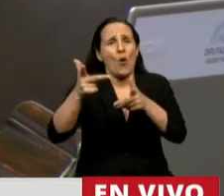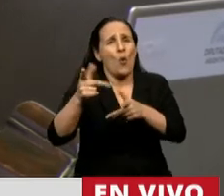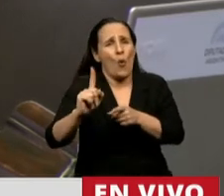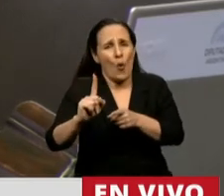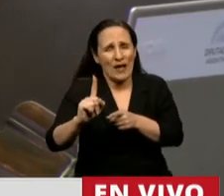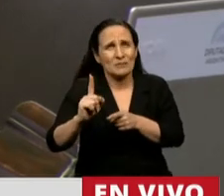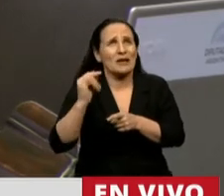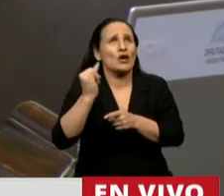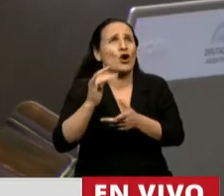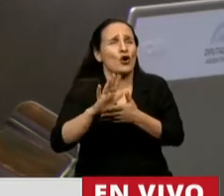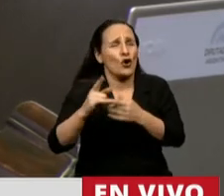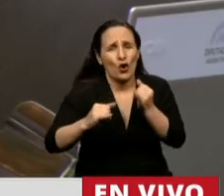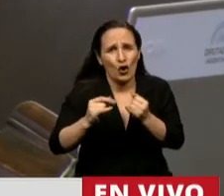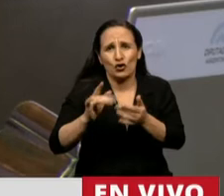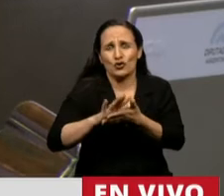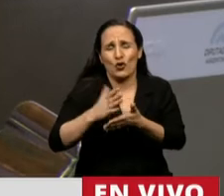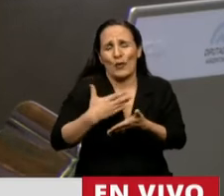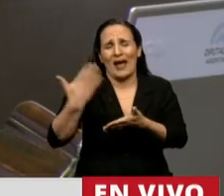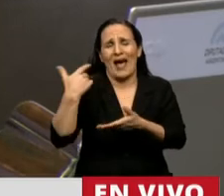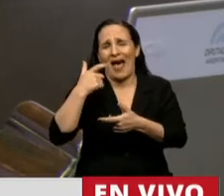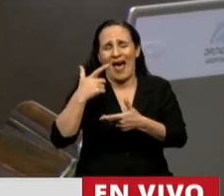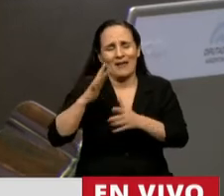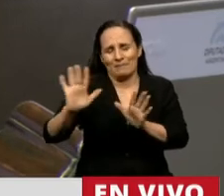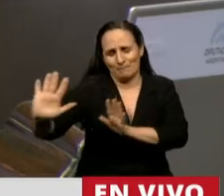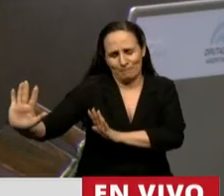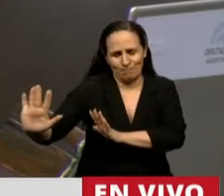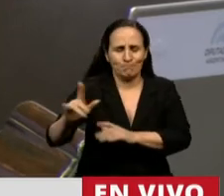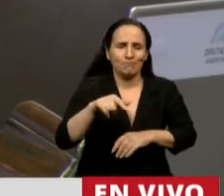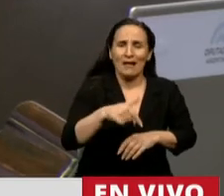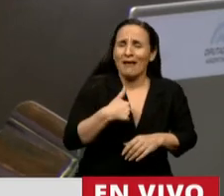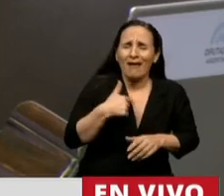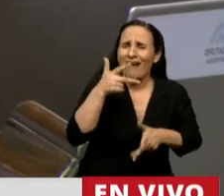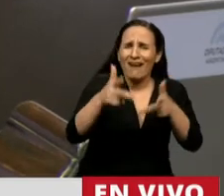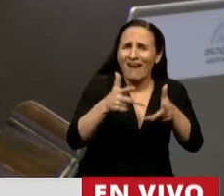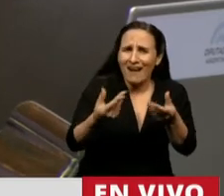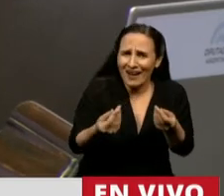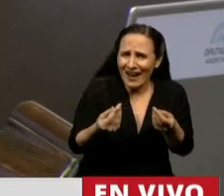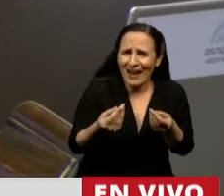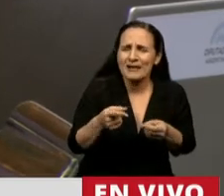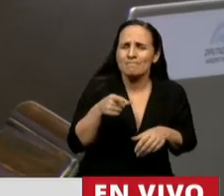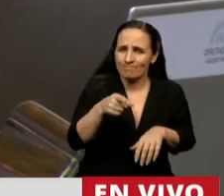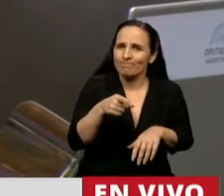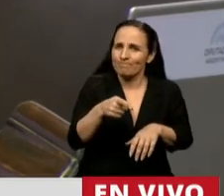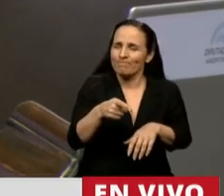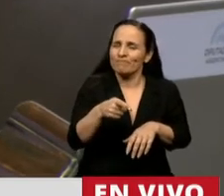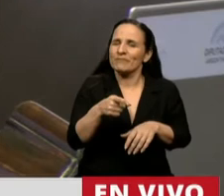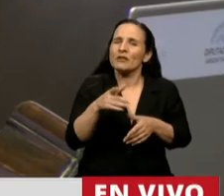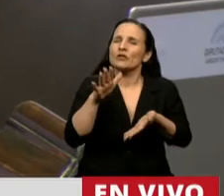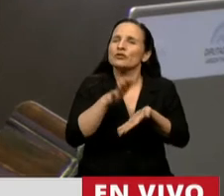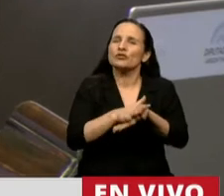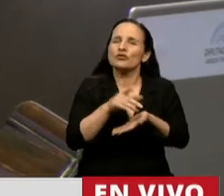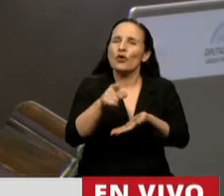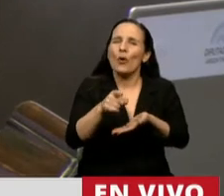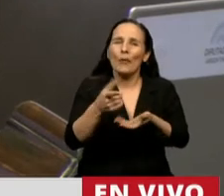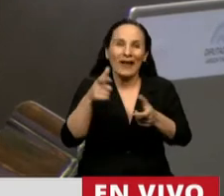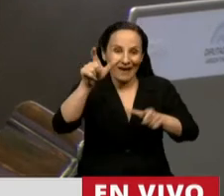en algunas fundamentaciones. Cuando hablamos de esto, realmente lo que pretendemos es volver a tener la situación de